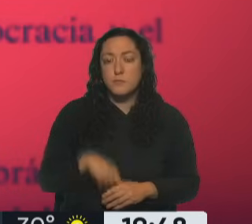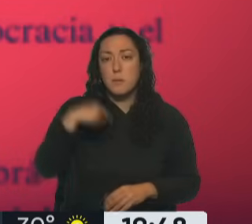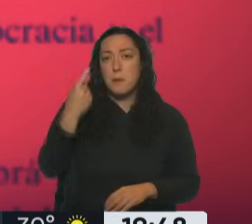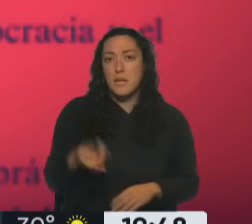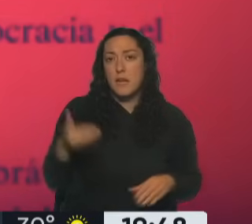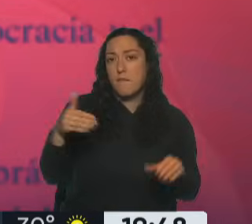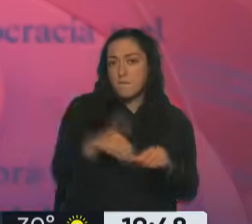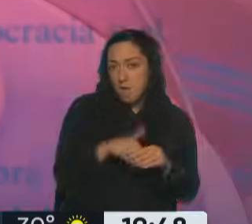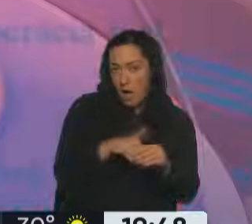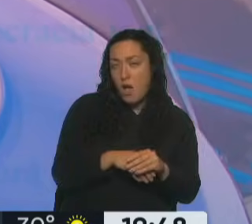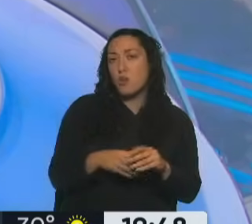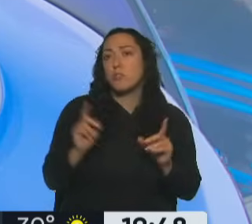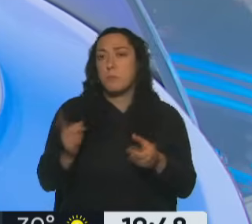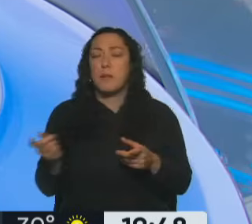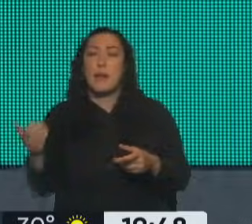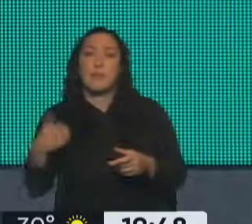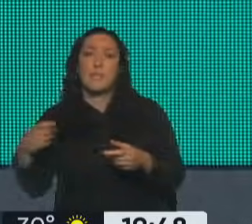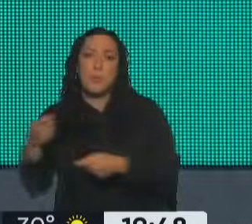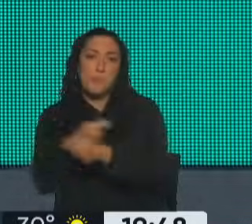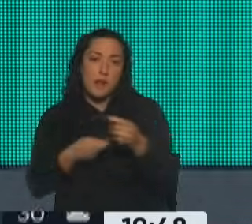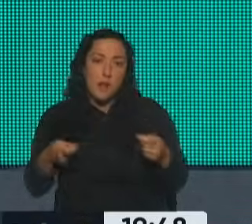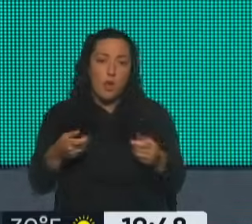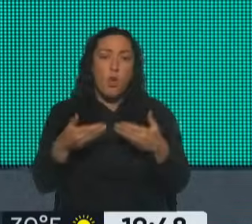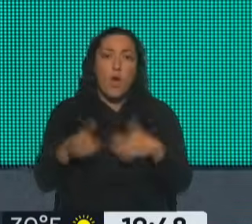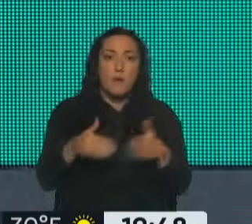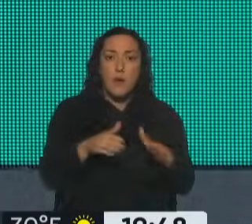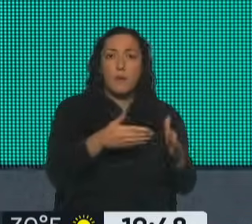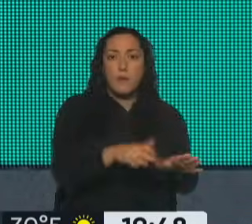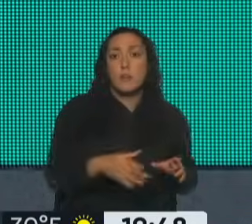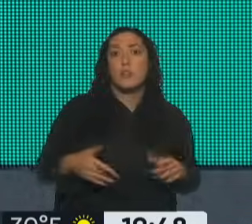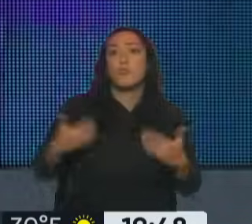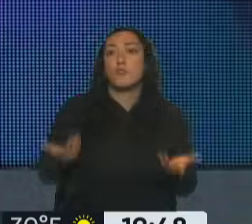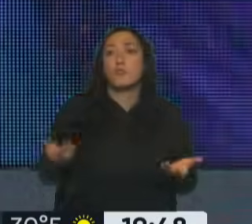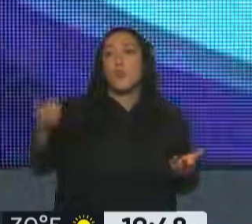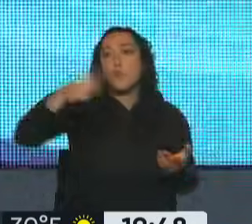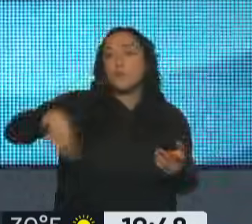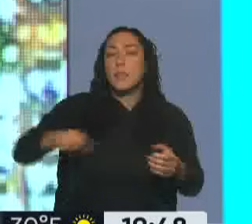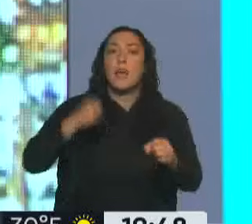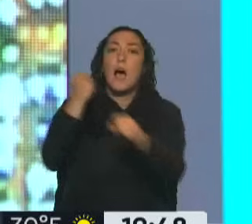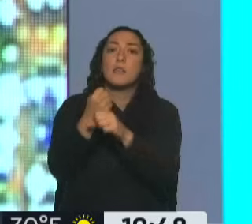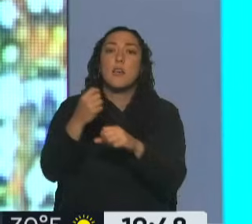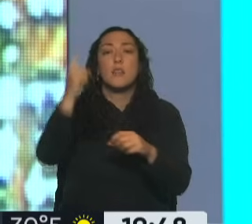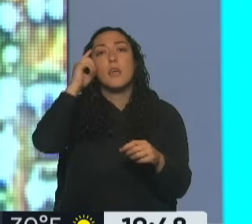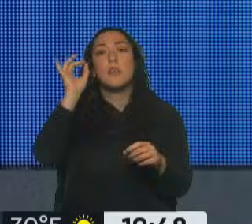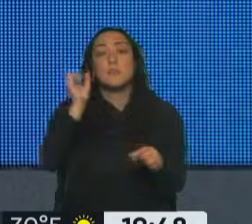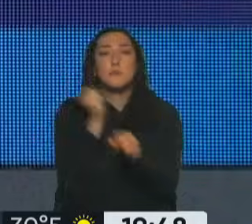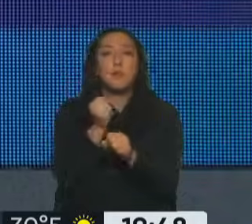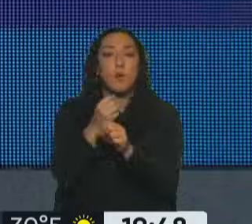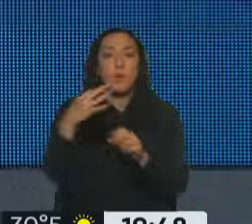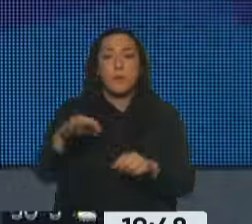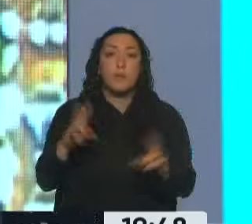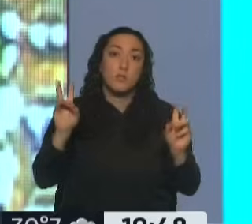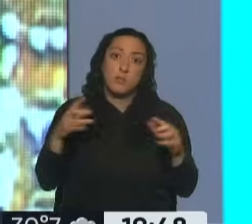sino también los mercados argentinos. Entonces, lo que tengas que hacer, le dice, lo tenés que hacer vos hasta el 10 de diciembre. Es todo un tema. Eso. Es